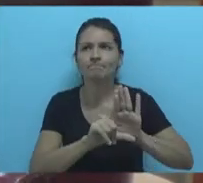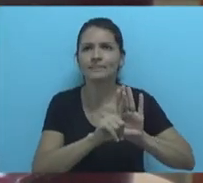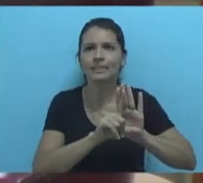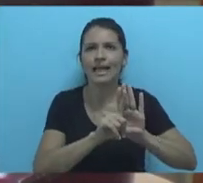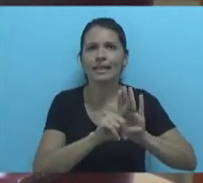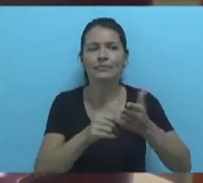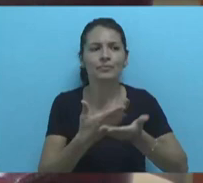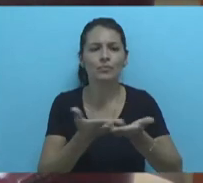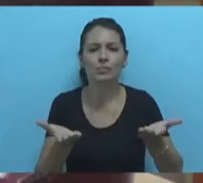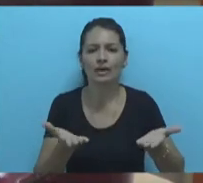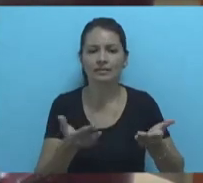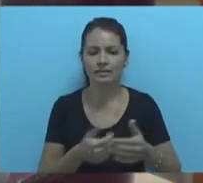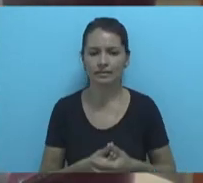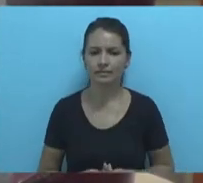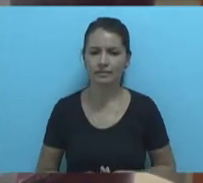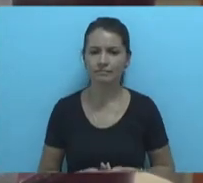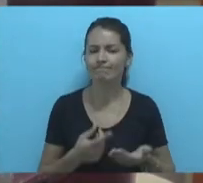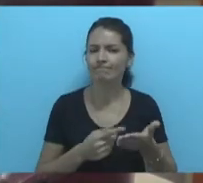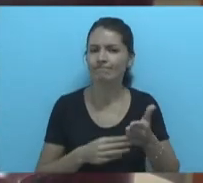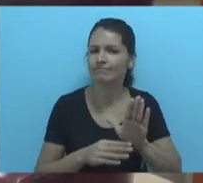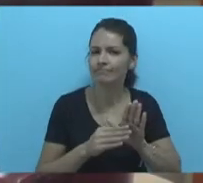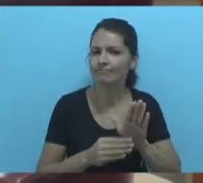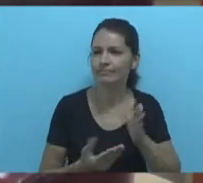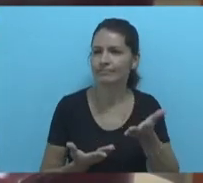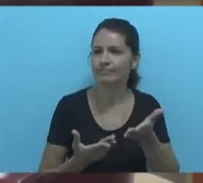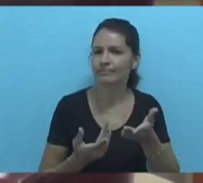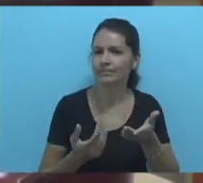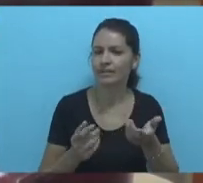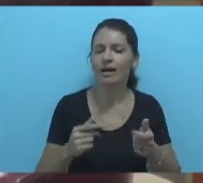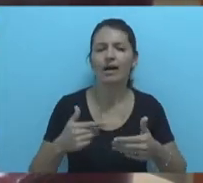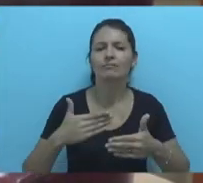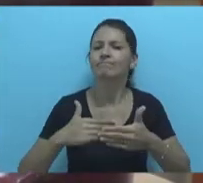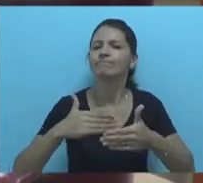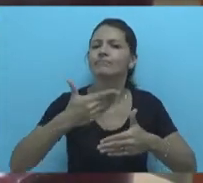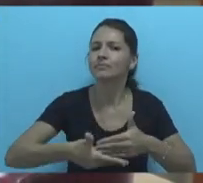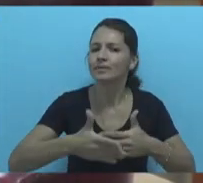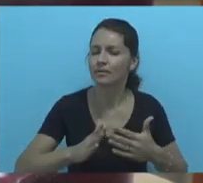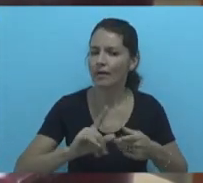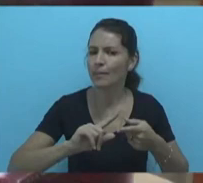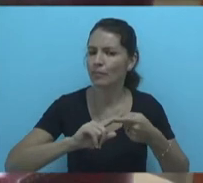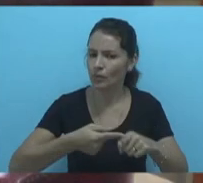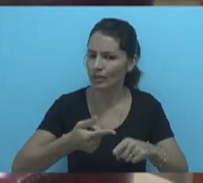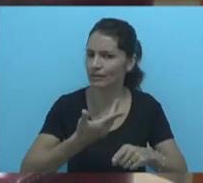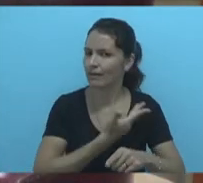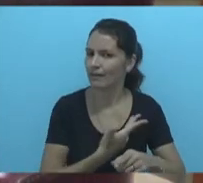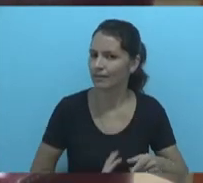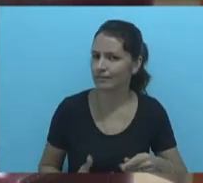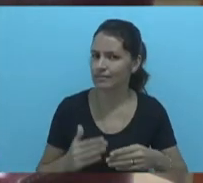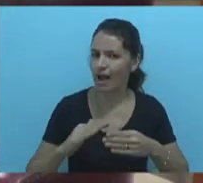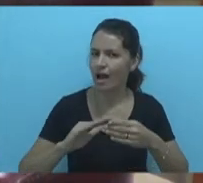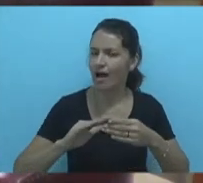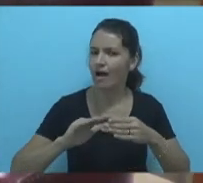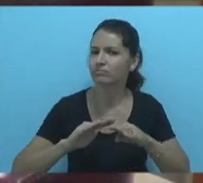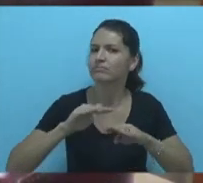diputada de Aponti, que esto es un jalón más en lo que necesitamos avanzar en algo que sabemos que